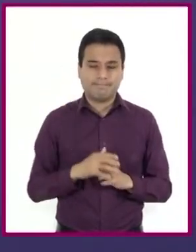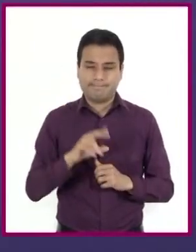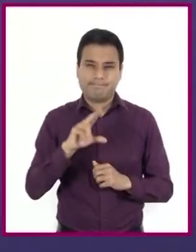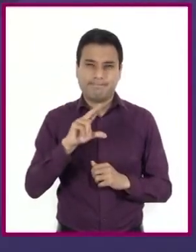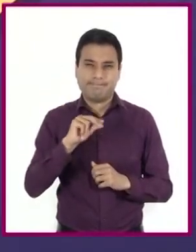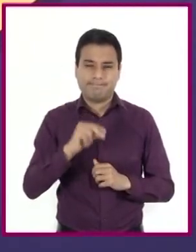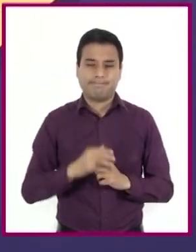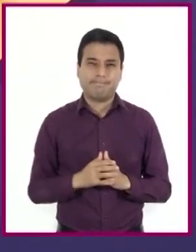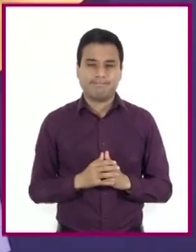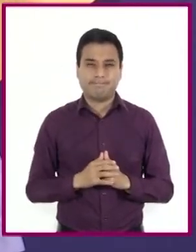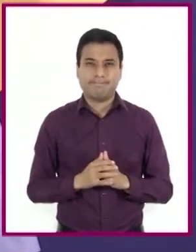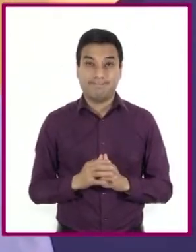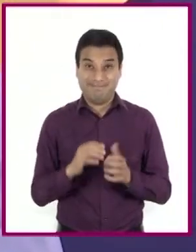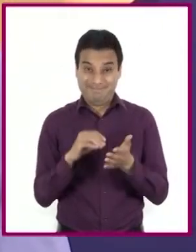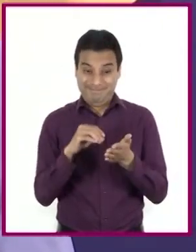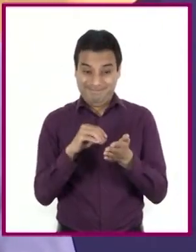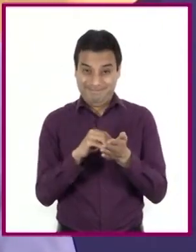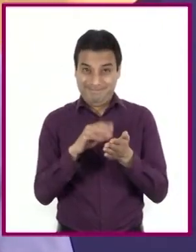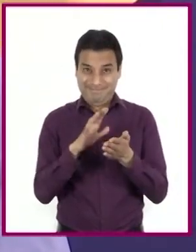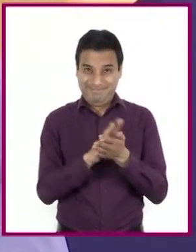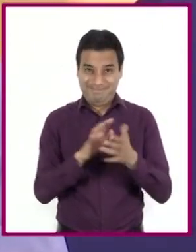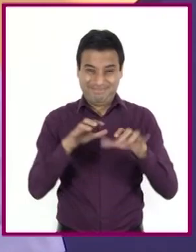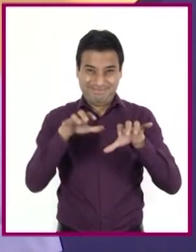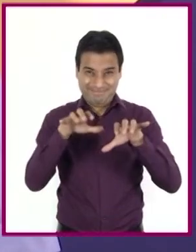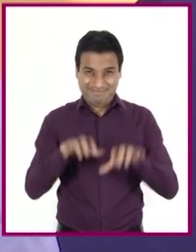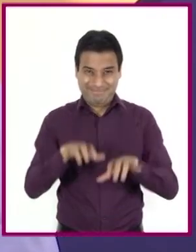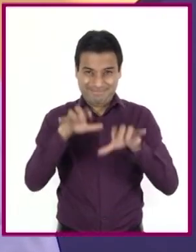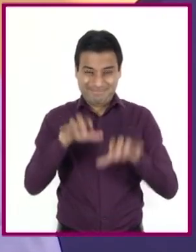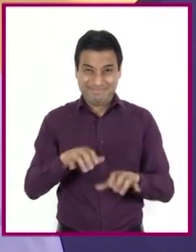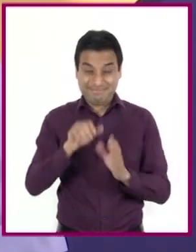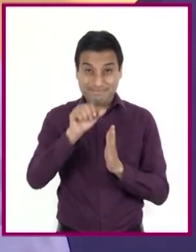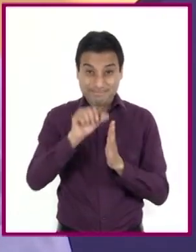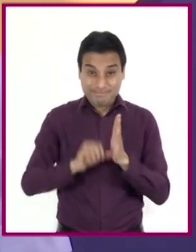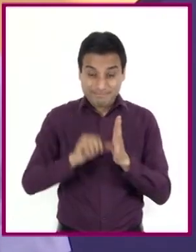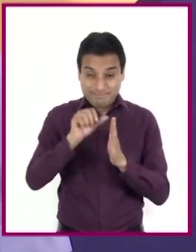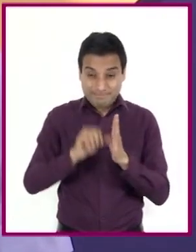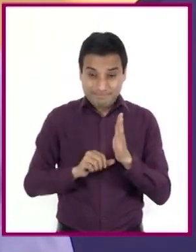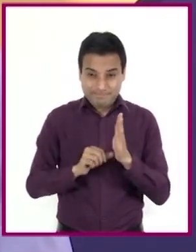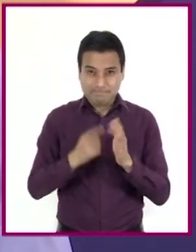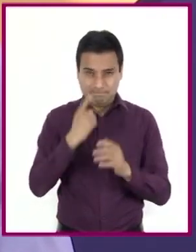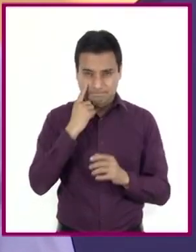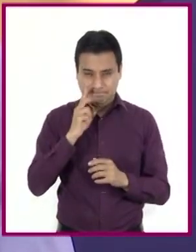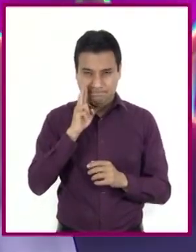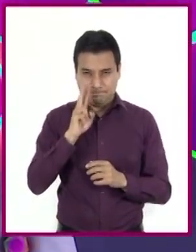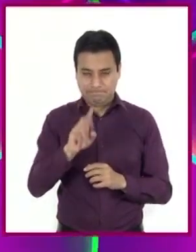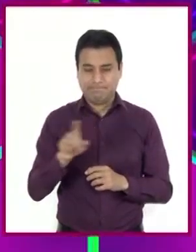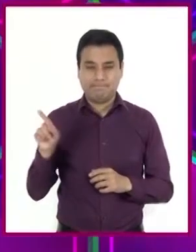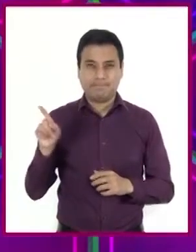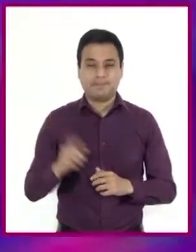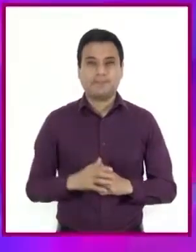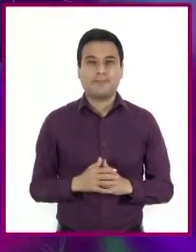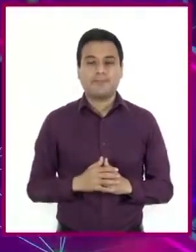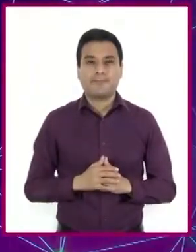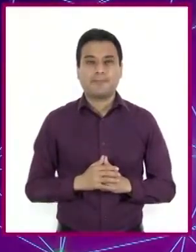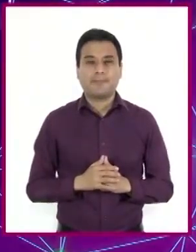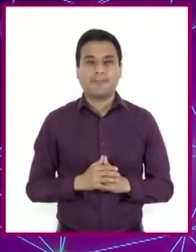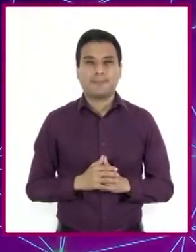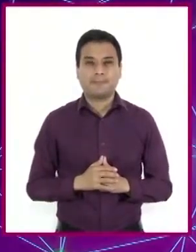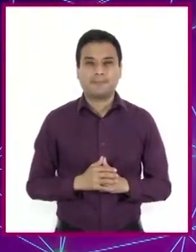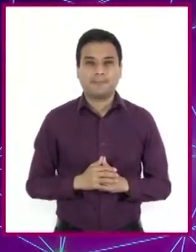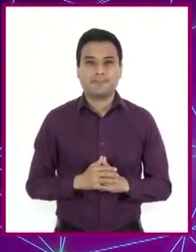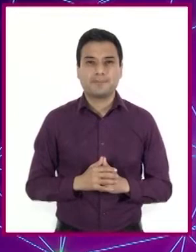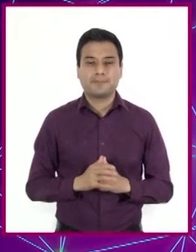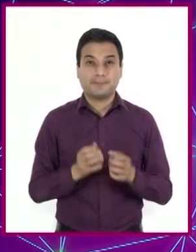El registro de precipitaciones por mes en cada uno de los terrenos se muestra en la siguiente tabla. El